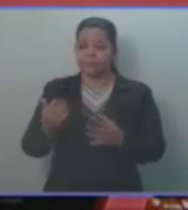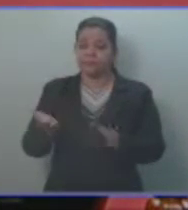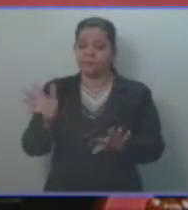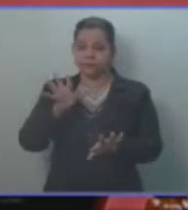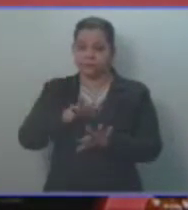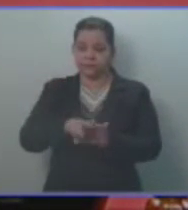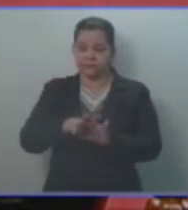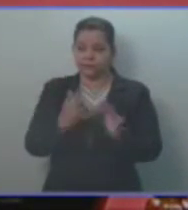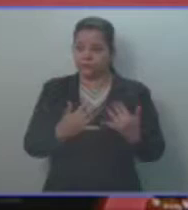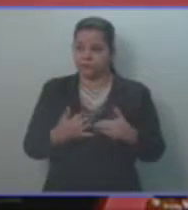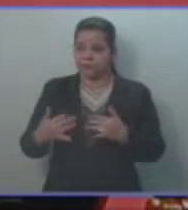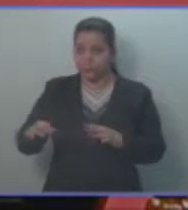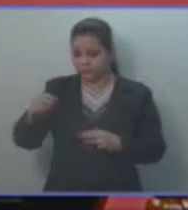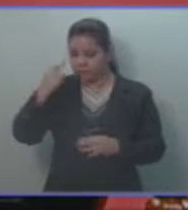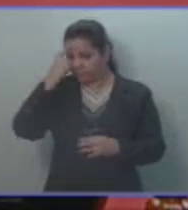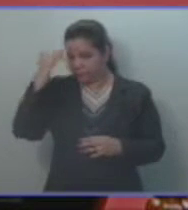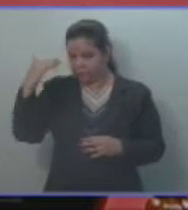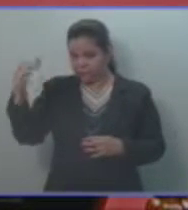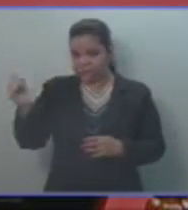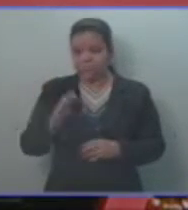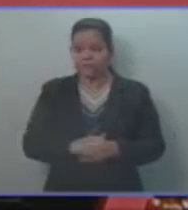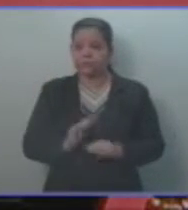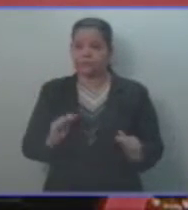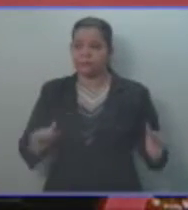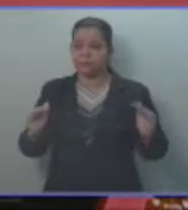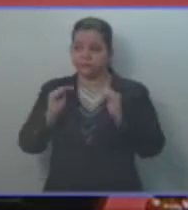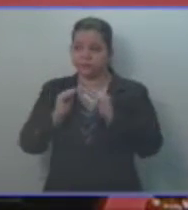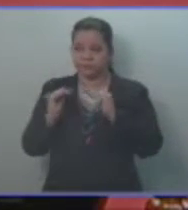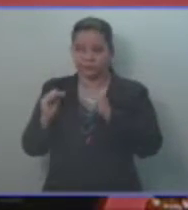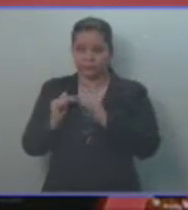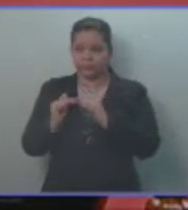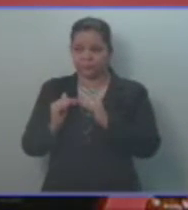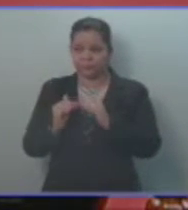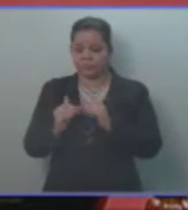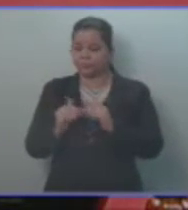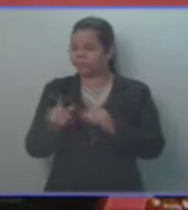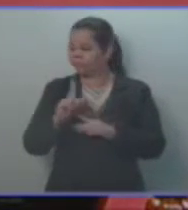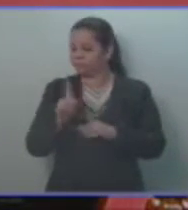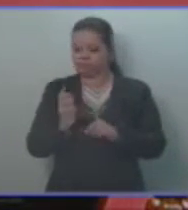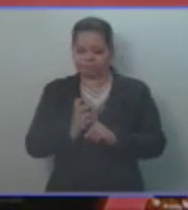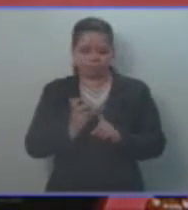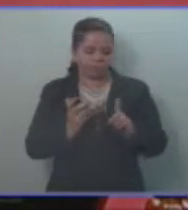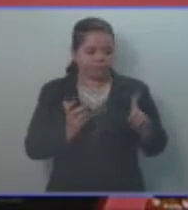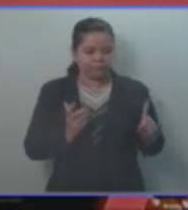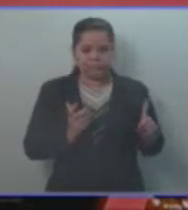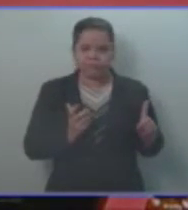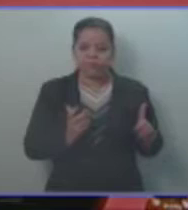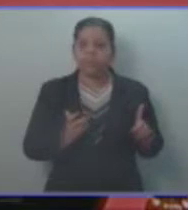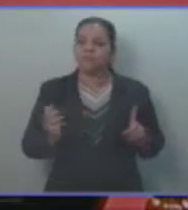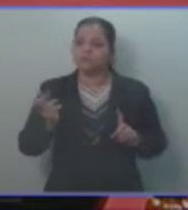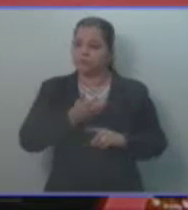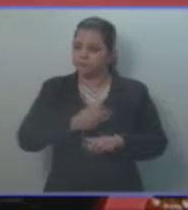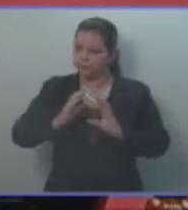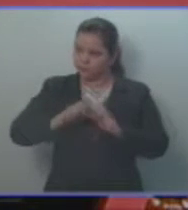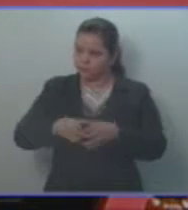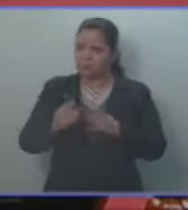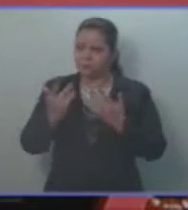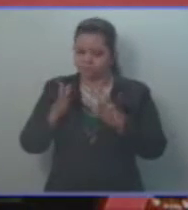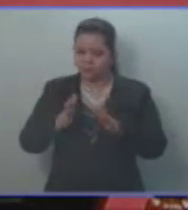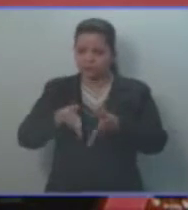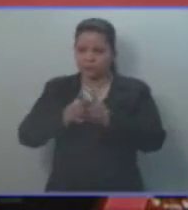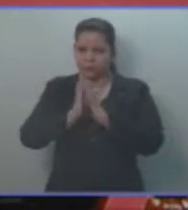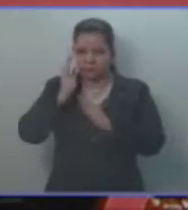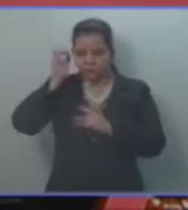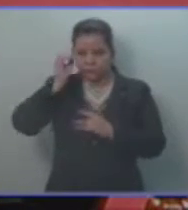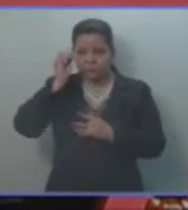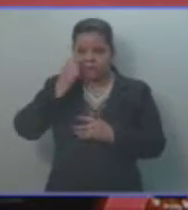política y la igualdad y la no discriminación. La Comisión tuvo a bien solicitar opinión